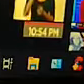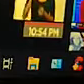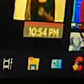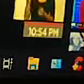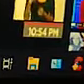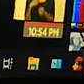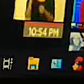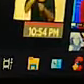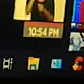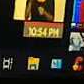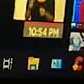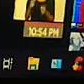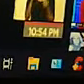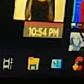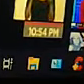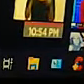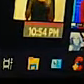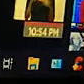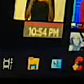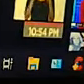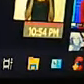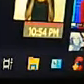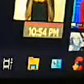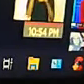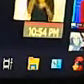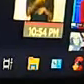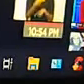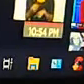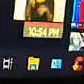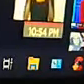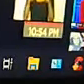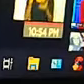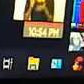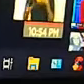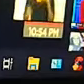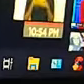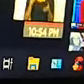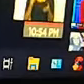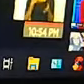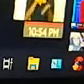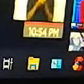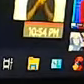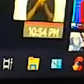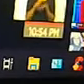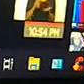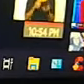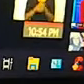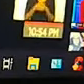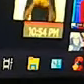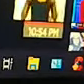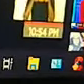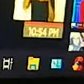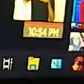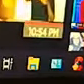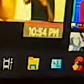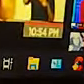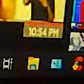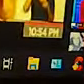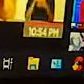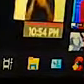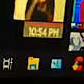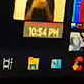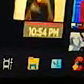gente simplemente no se está ocupando de estos temas. Ya a la gente no le importa nada lo que está pasando, ni que aquel se haya reunido con Trump, ni que el otro vaya a elecciones. Ya no le importa nada a la